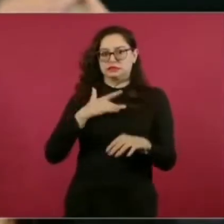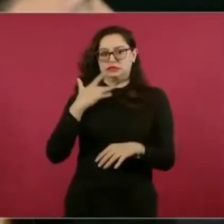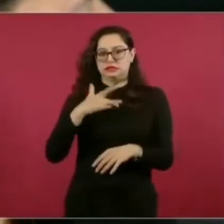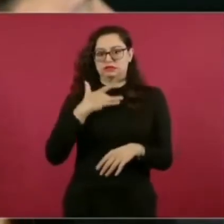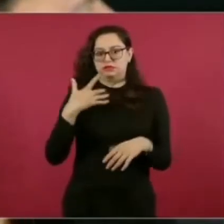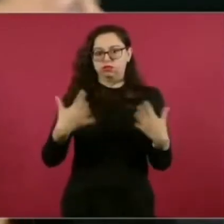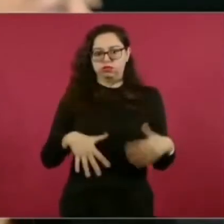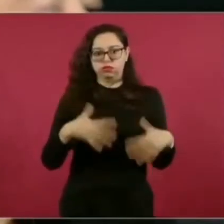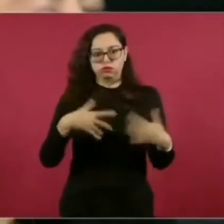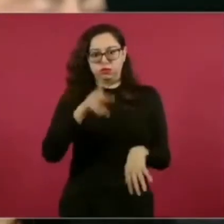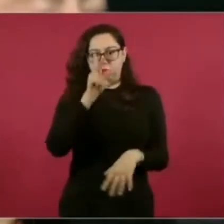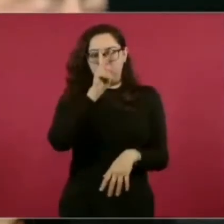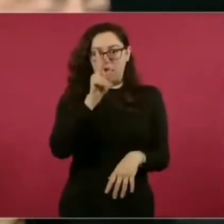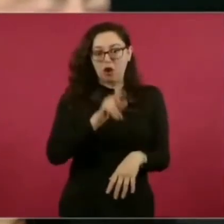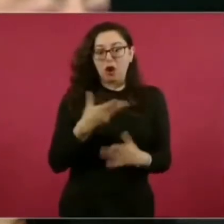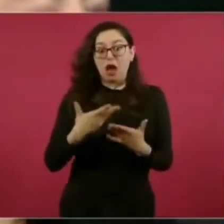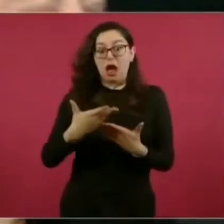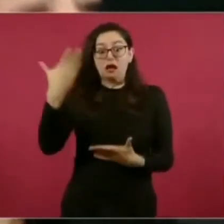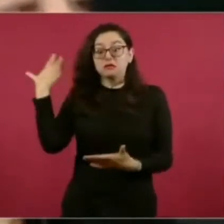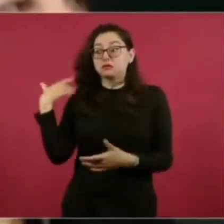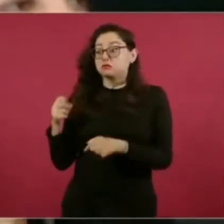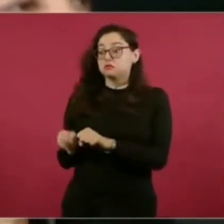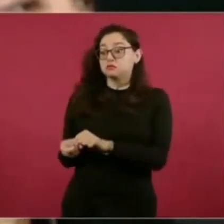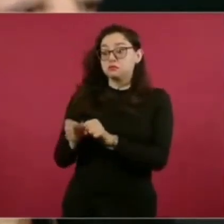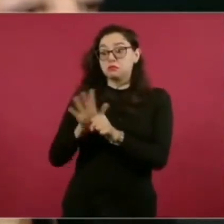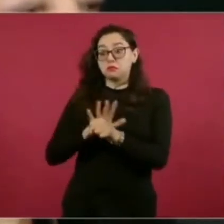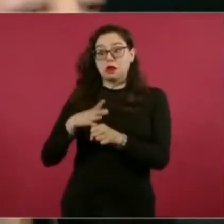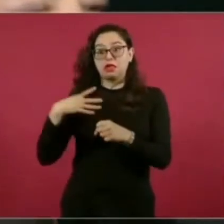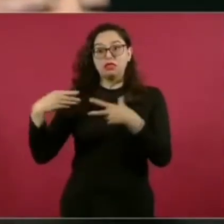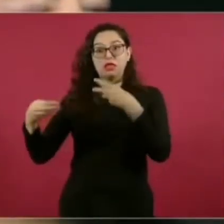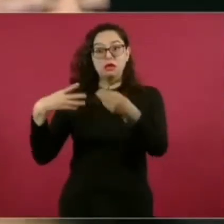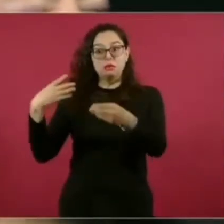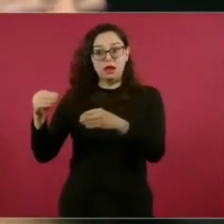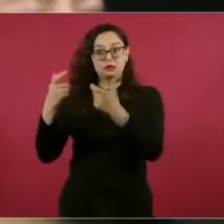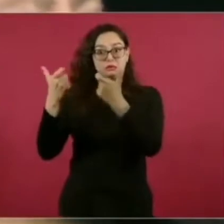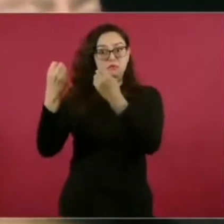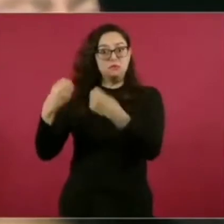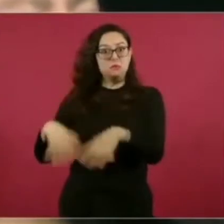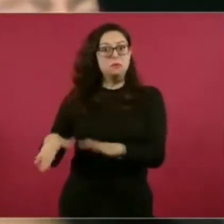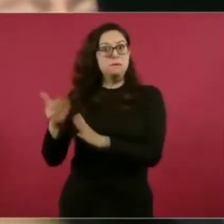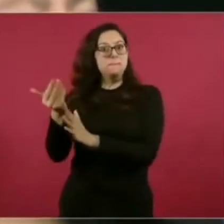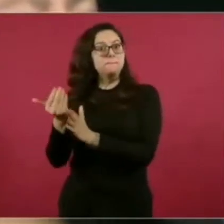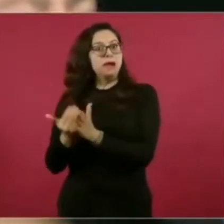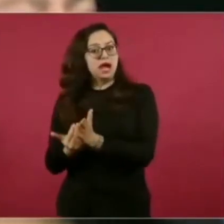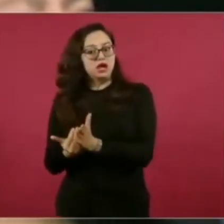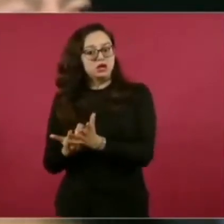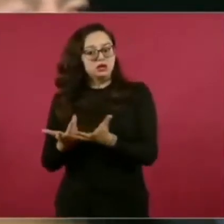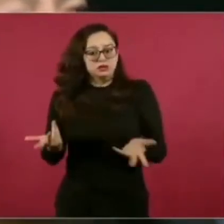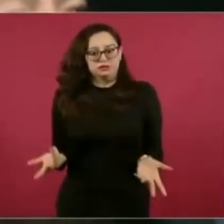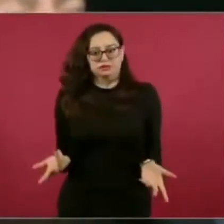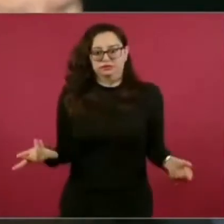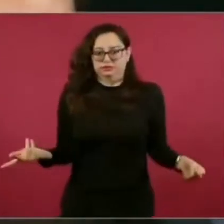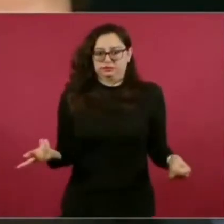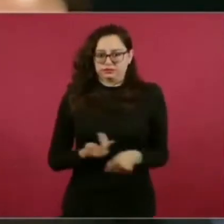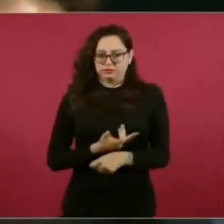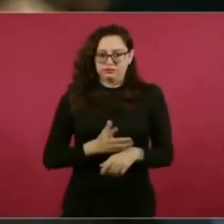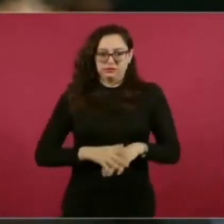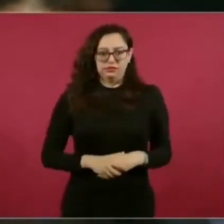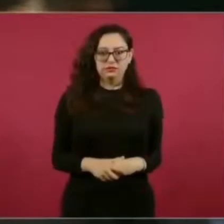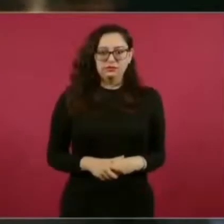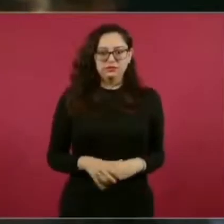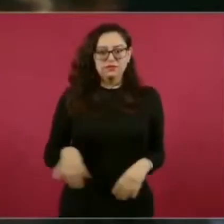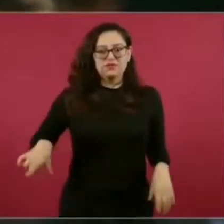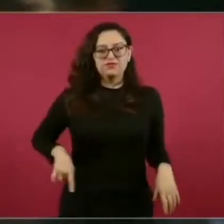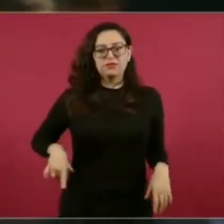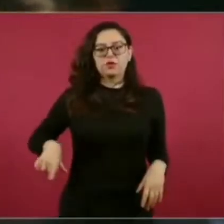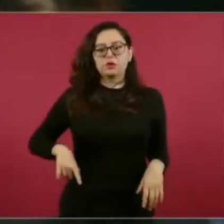registraron durante la pandemia. En ese sentido, preguntarle qué está planeando hacer el gobierno federal en conjunto con el